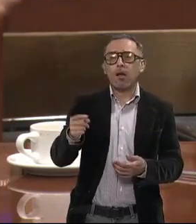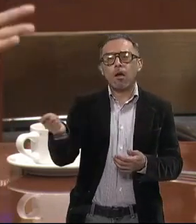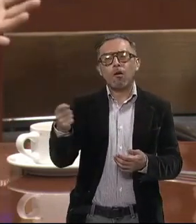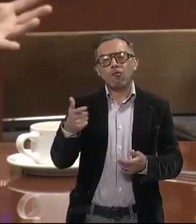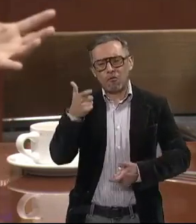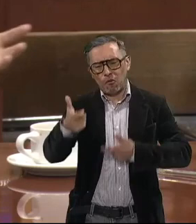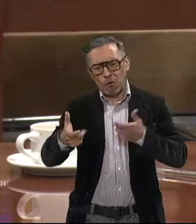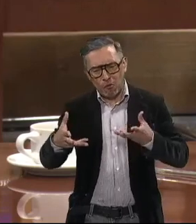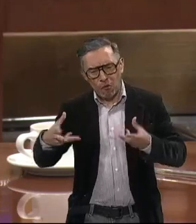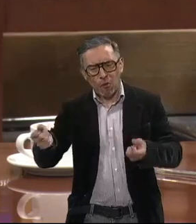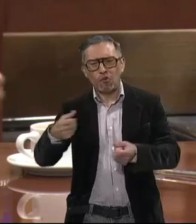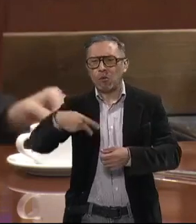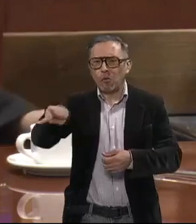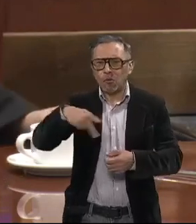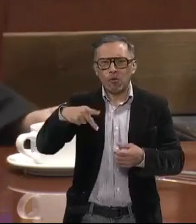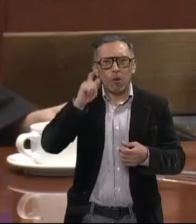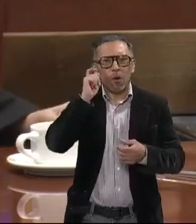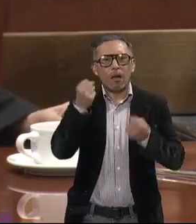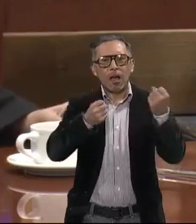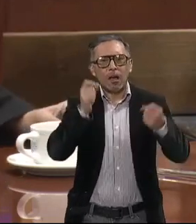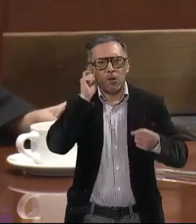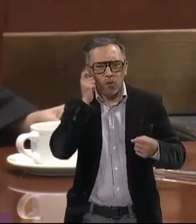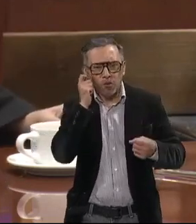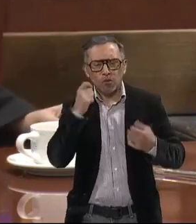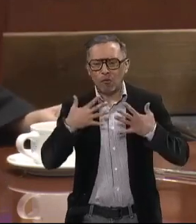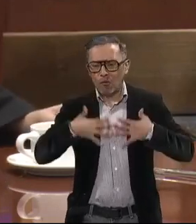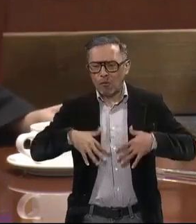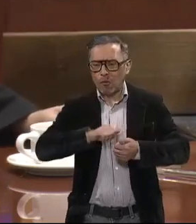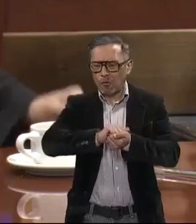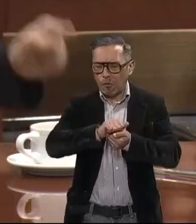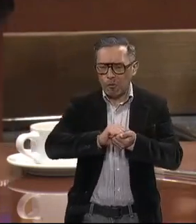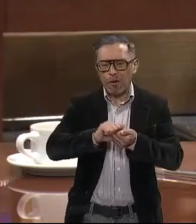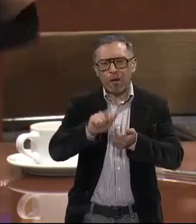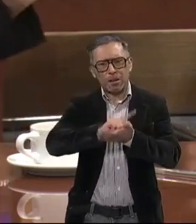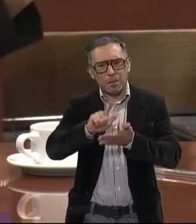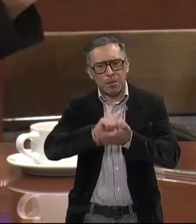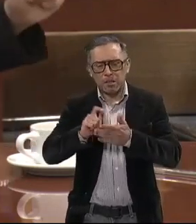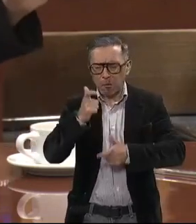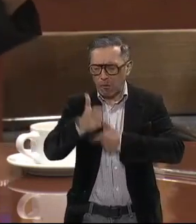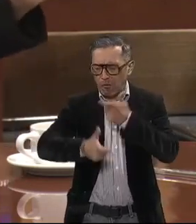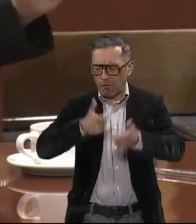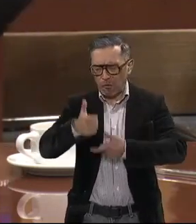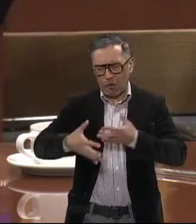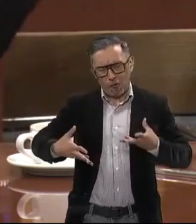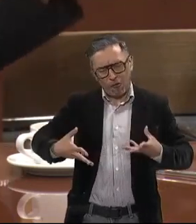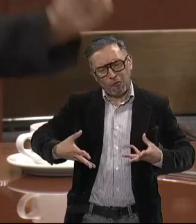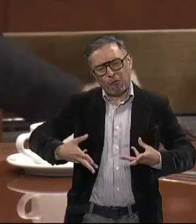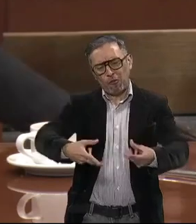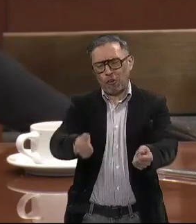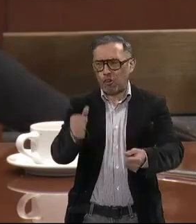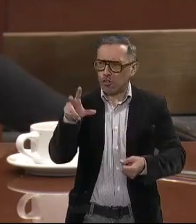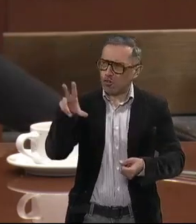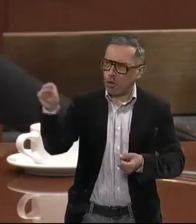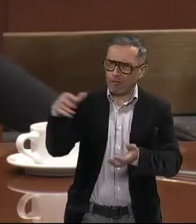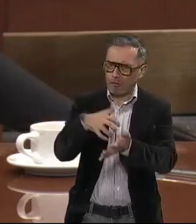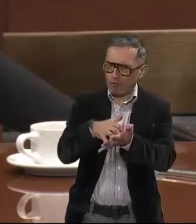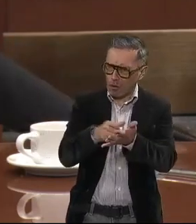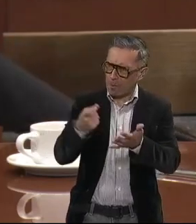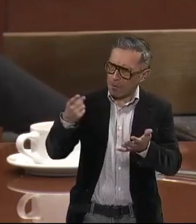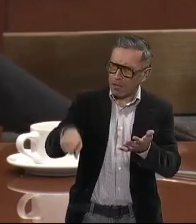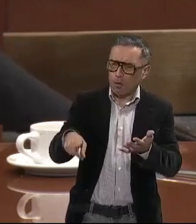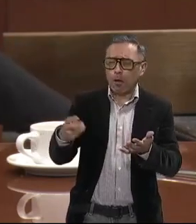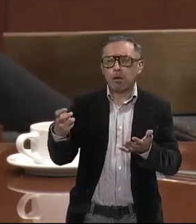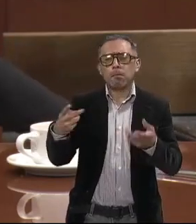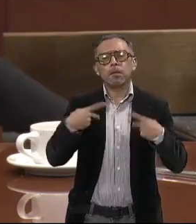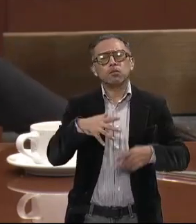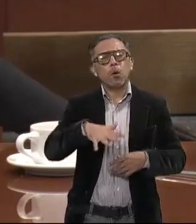en lavandería, en chofer, en limpieza, es una exigencia. Y esa voluntad popular ustedes la han pisoteado